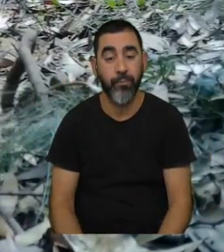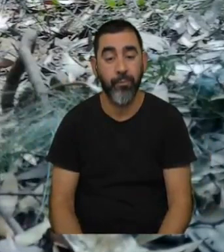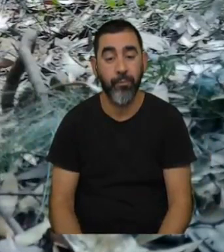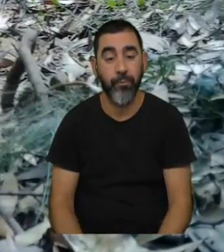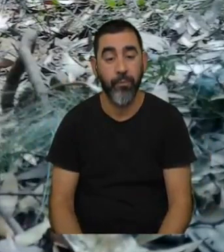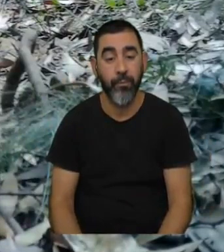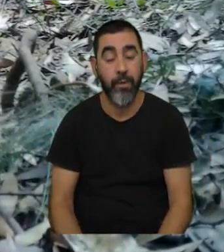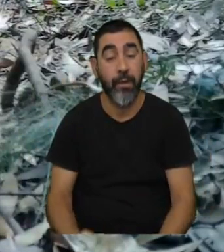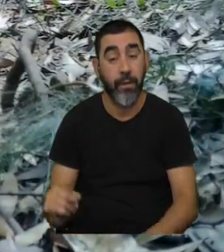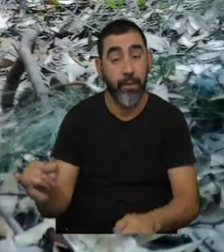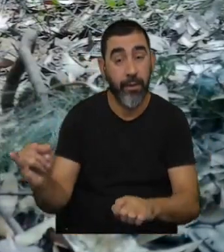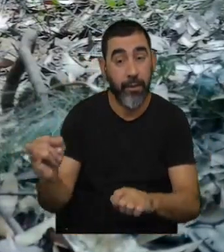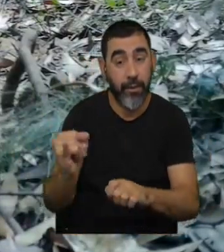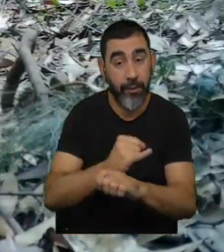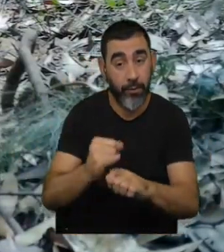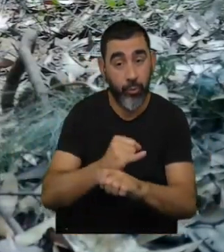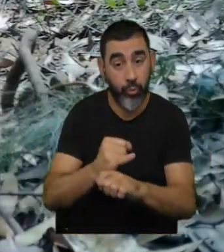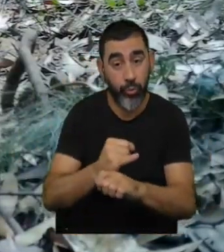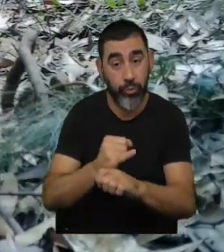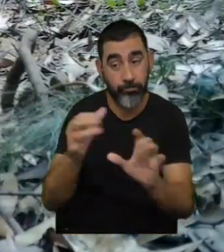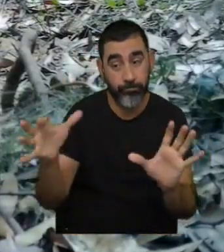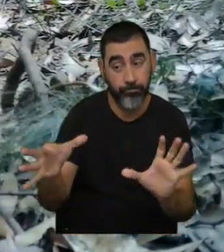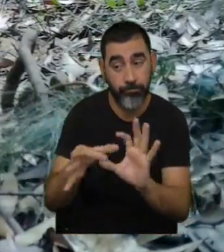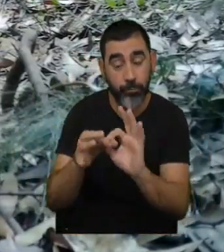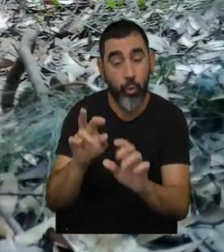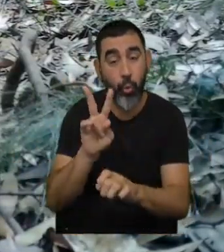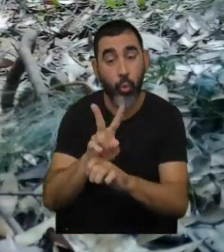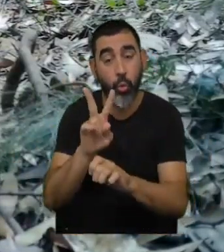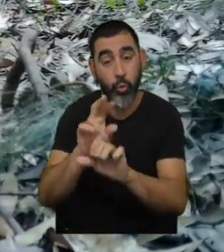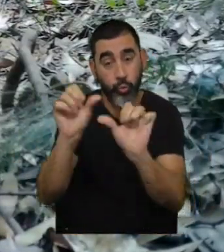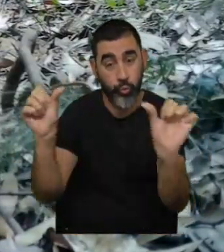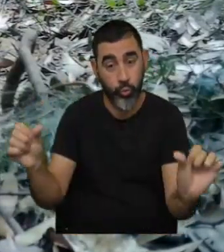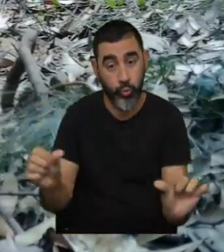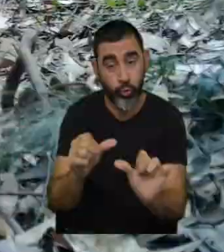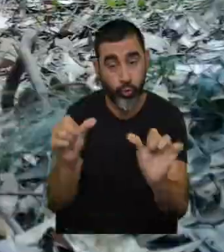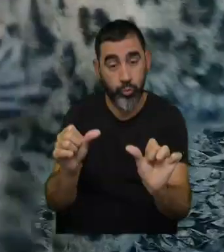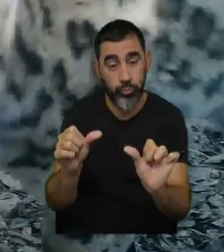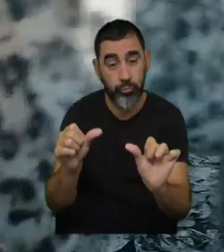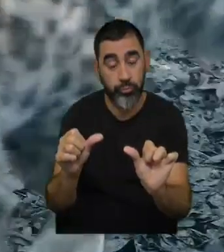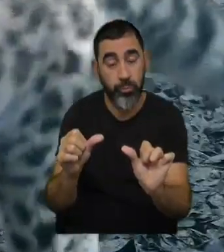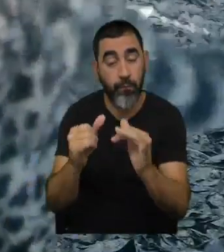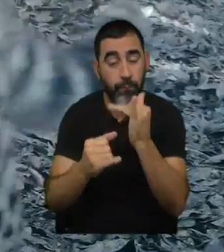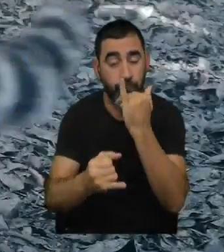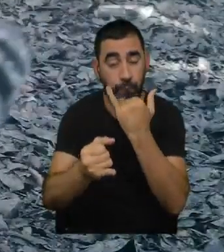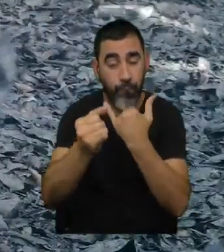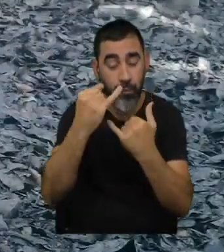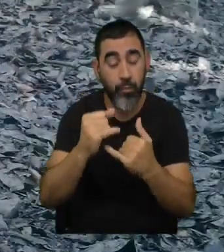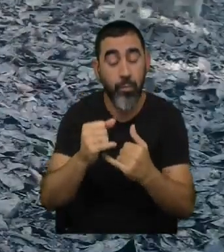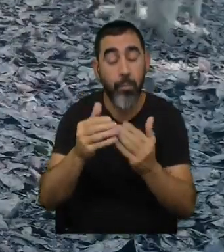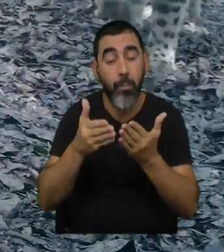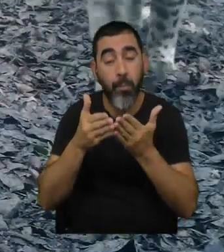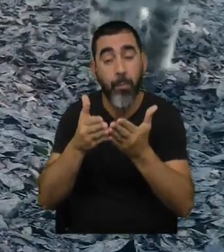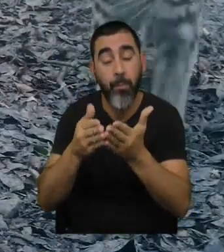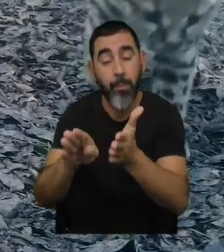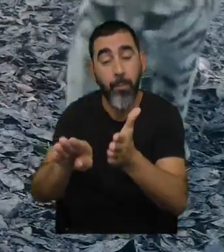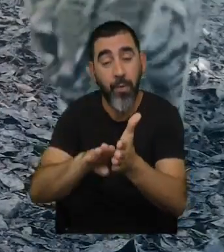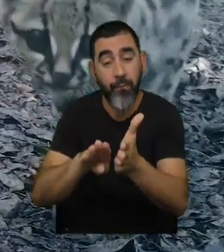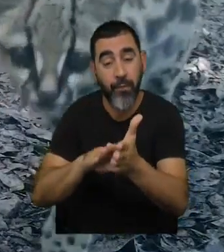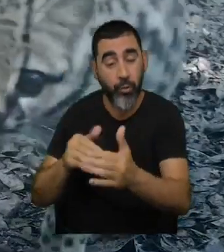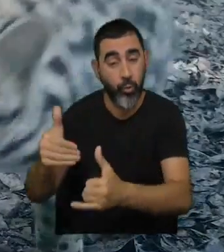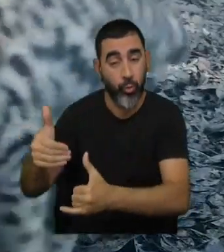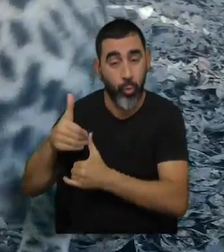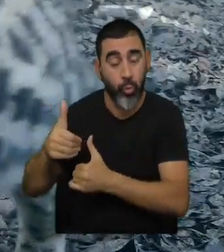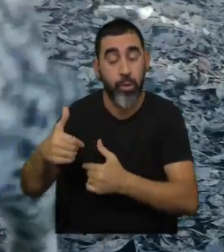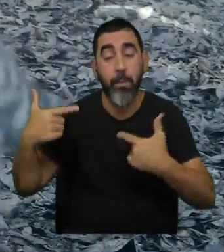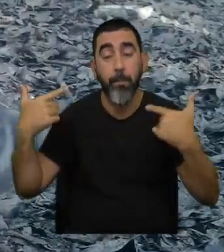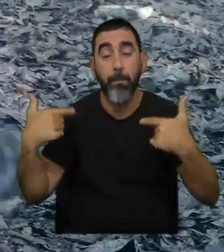Las instituciones que están vinculadas al control de esta actividad, de las que poseían algunos datos, son la Prefectura Nacional Naval, el